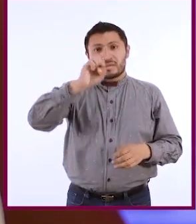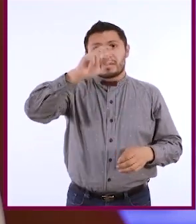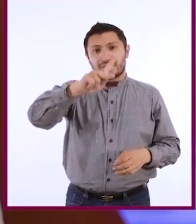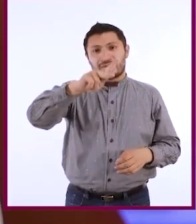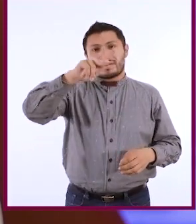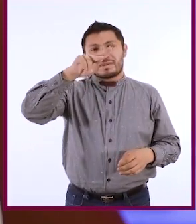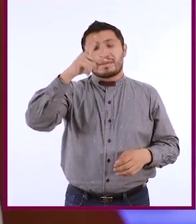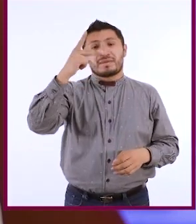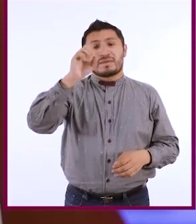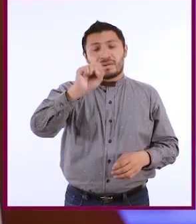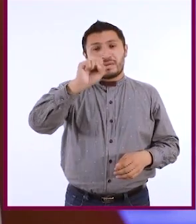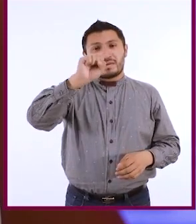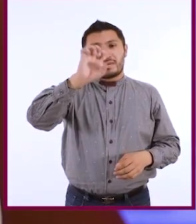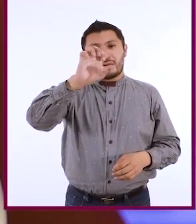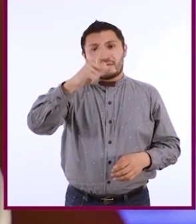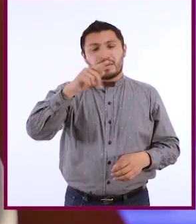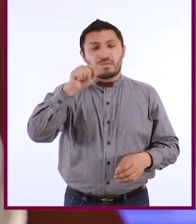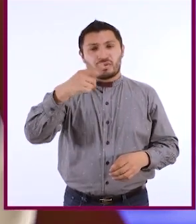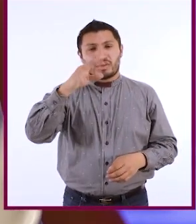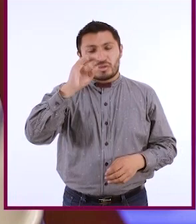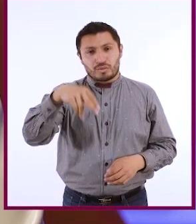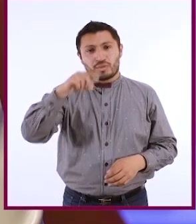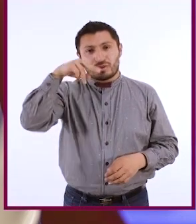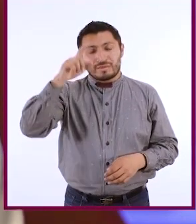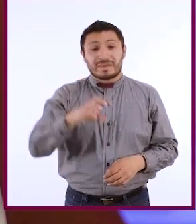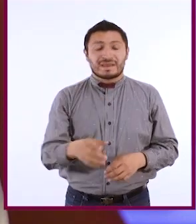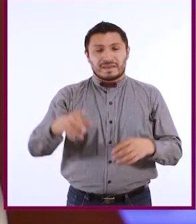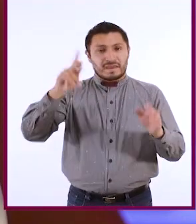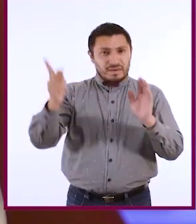jovenesencasa.c.gov.mx. Únete a la comunidad de Jóvenes en Casa y vuelve a ver los